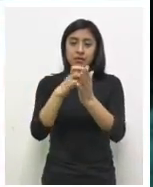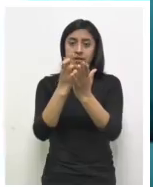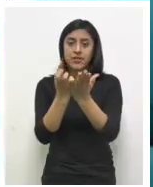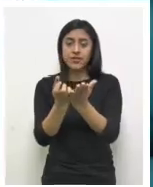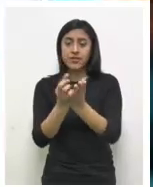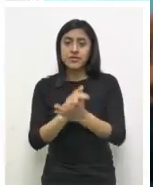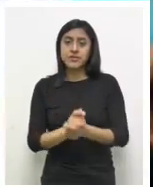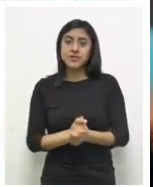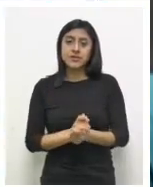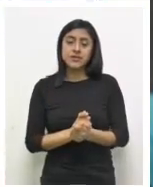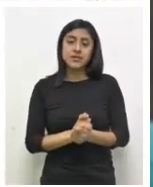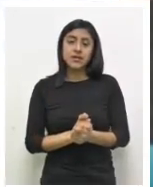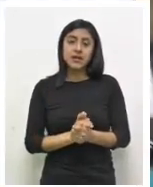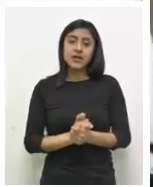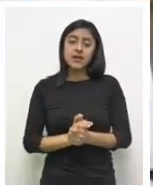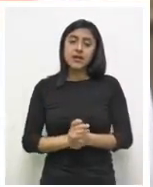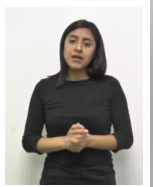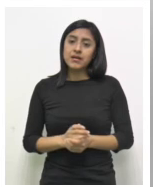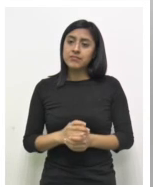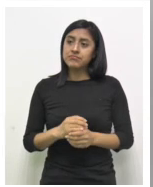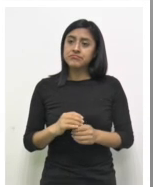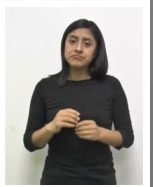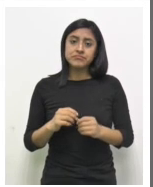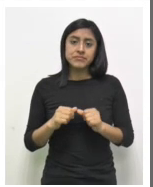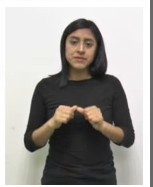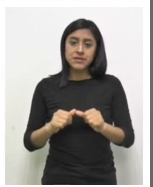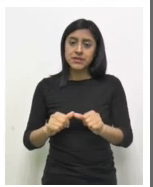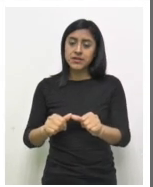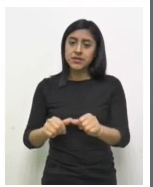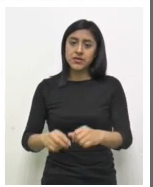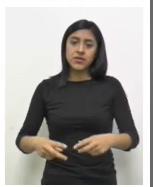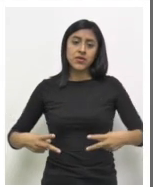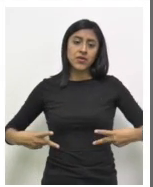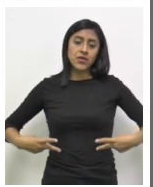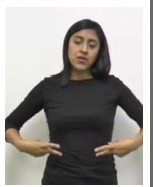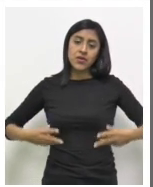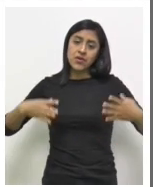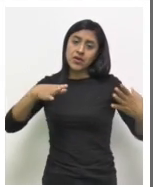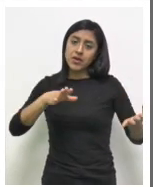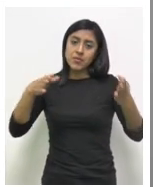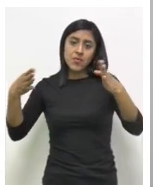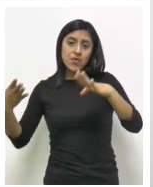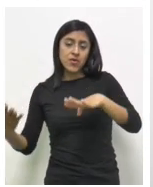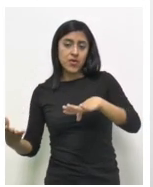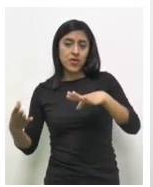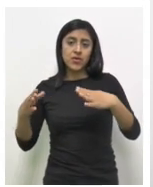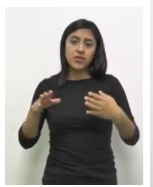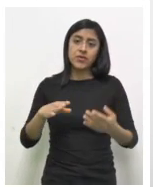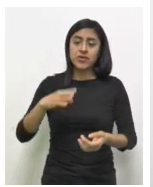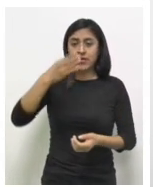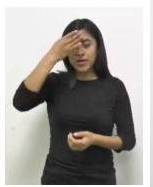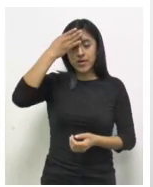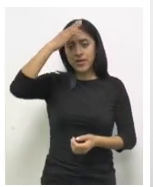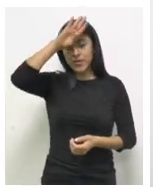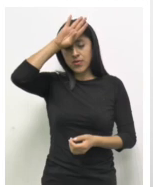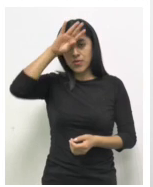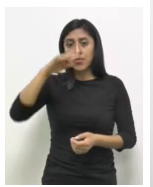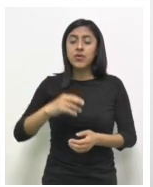a ensayista, historiador, periodista y profesor universitario, pues radicó en ese país hasta su muerte